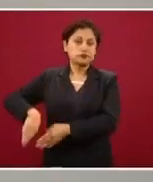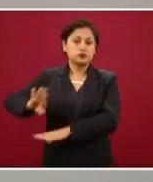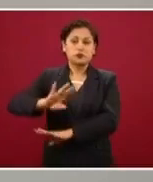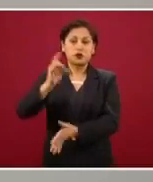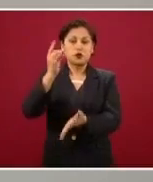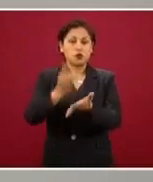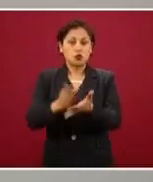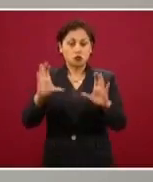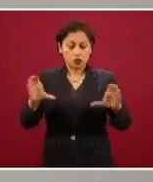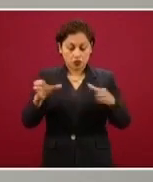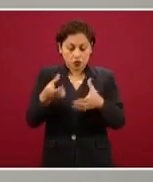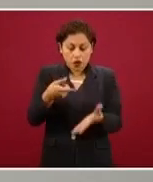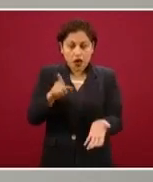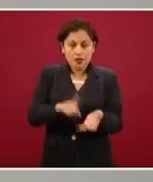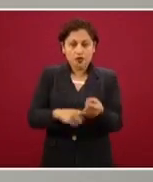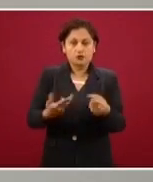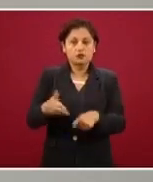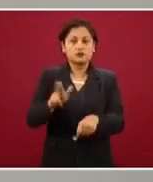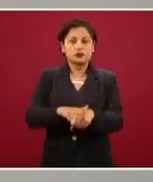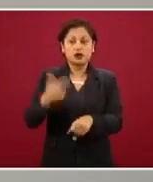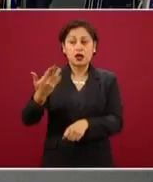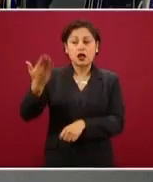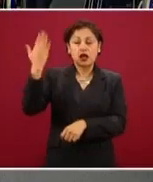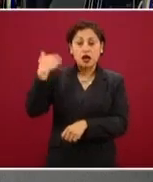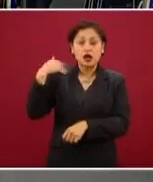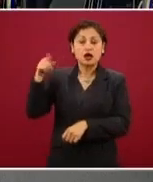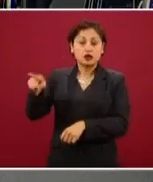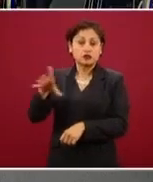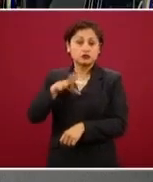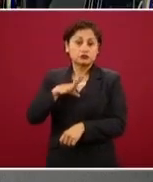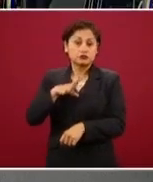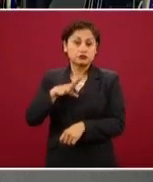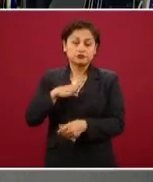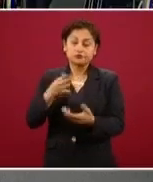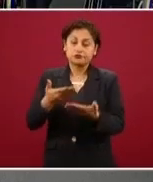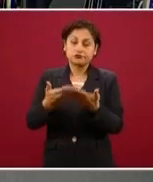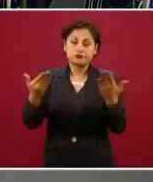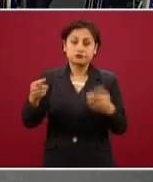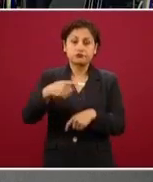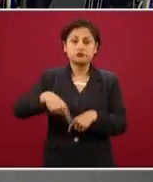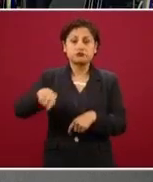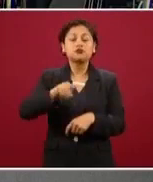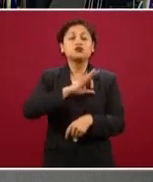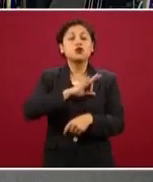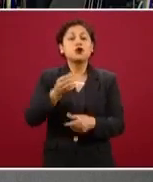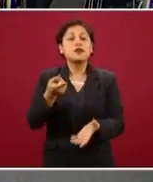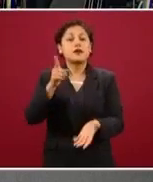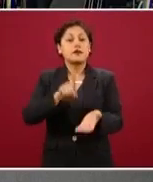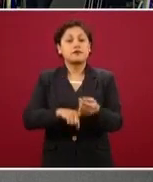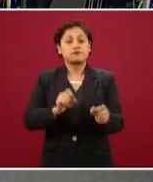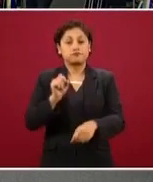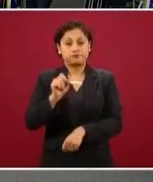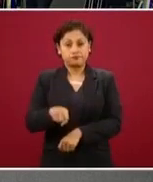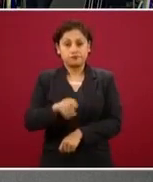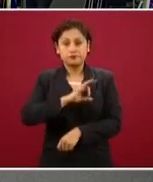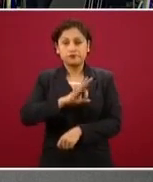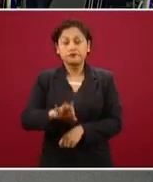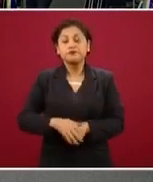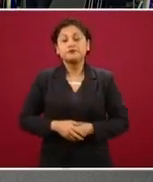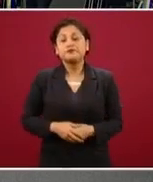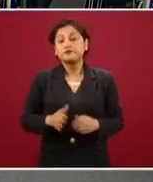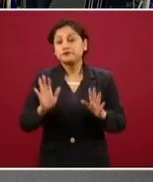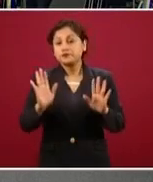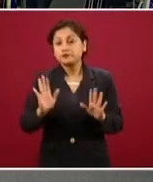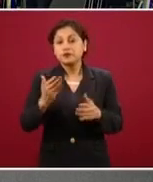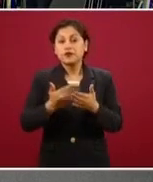En el pasado lo tuvo, lo puede tener nuevamente. Y por último, en una secuencia casi de cine, vamos a poner, me refiero